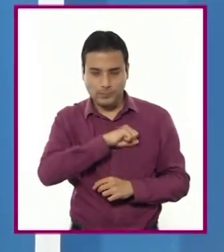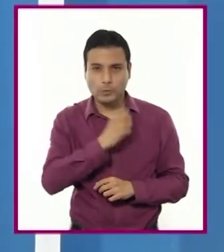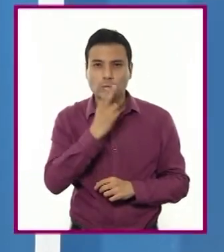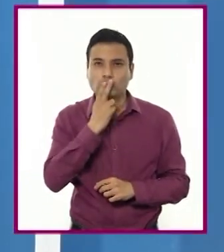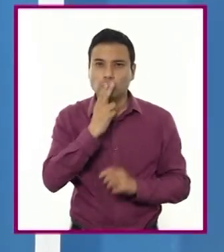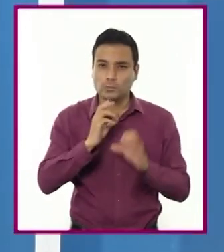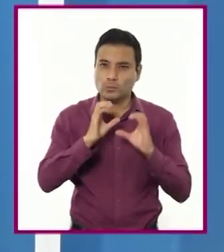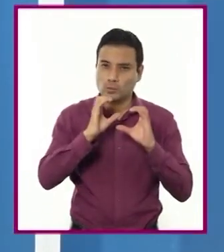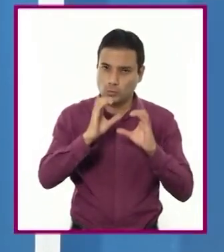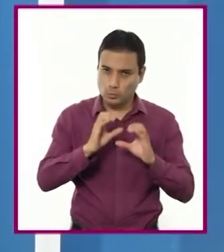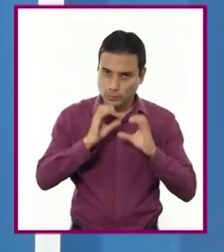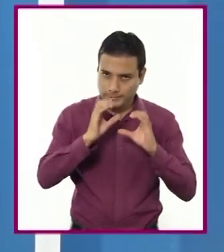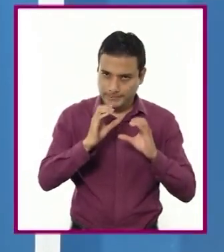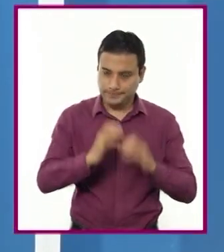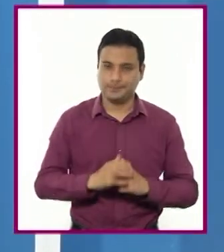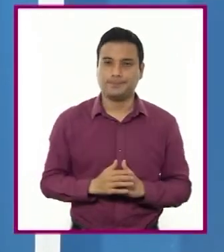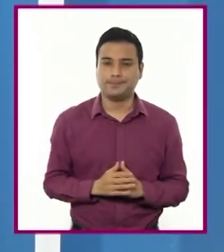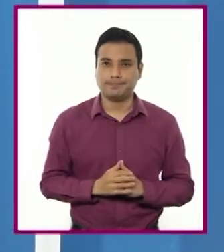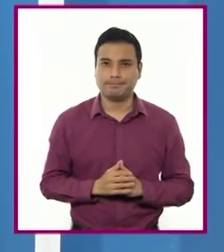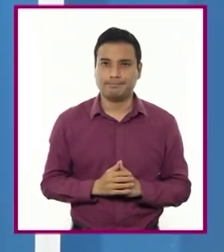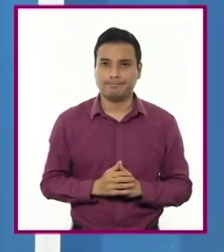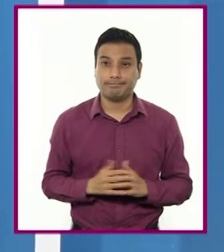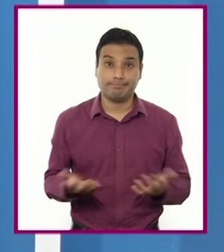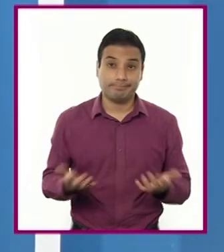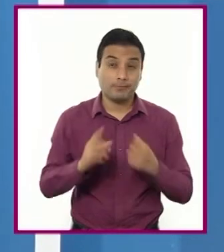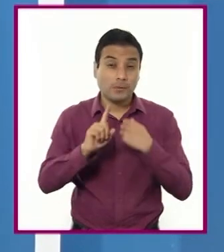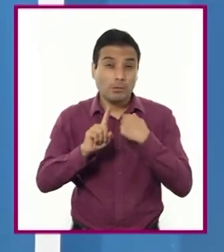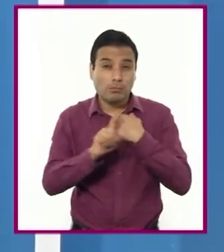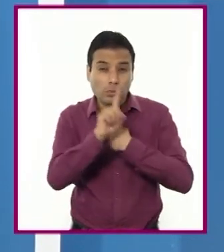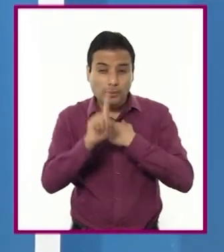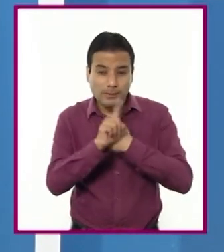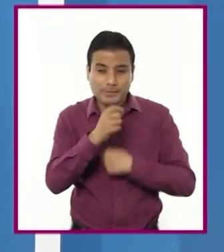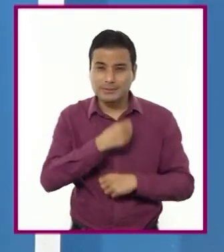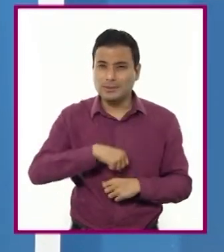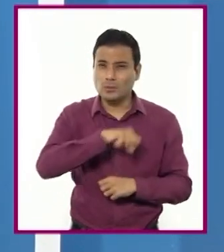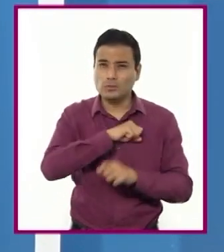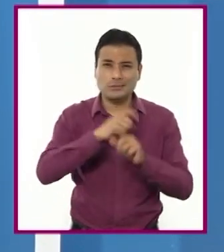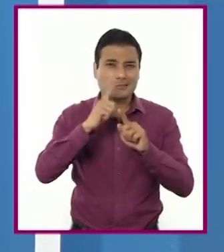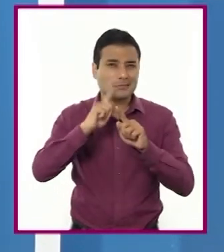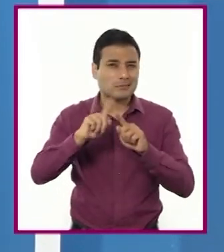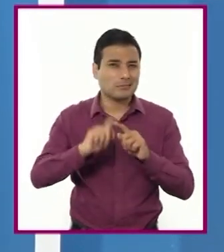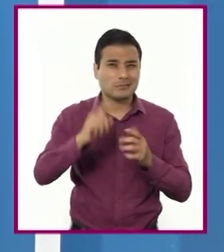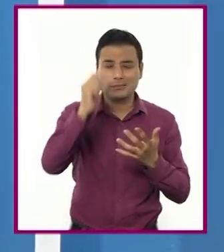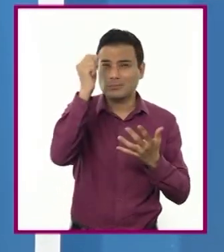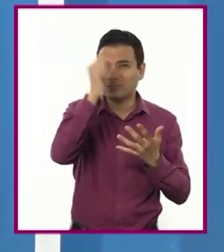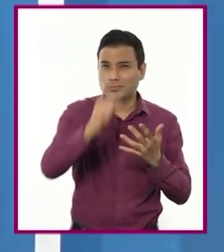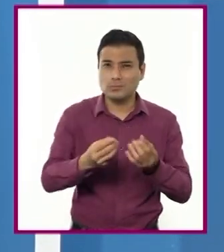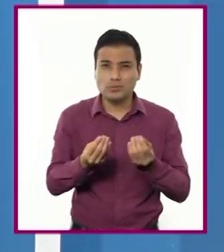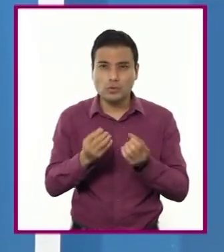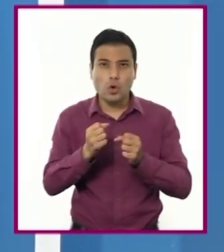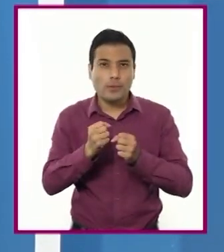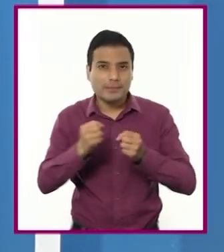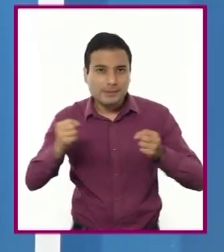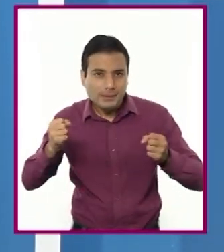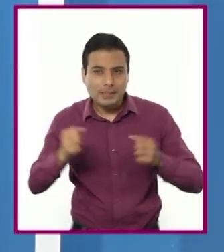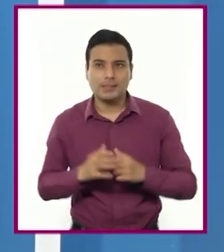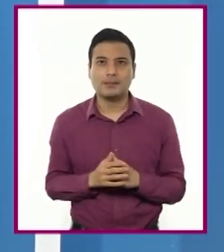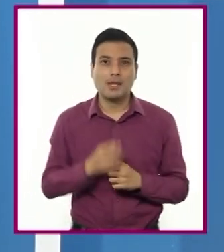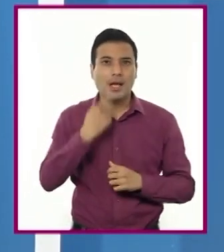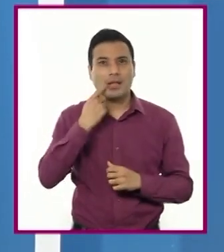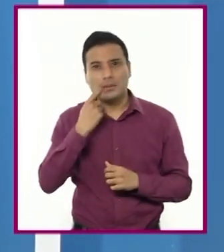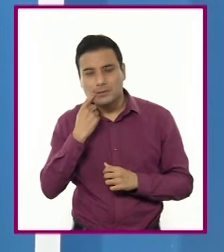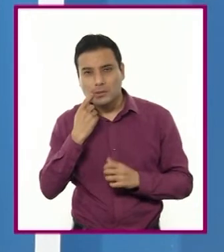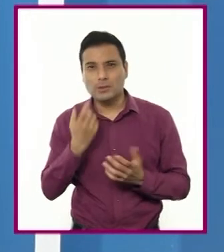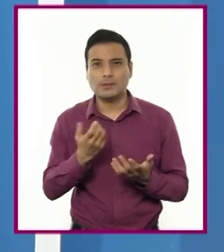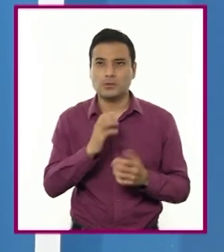su bienestar integral. Muchos problemas de salud de la población adolescente, tales como obesidad, adicciones,